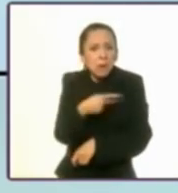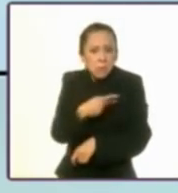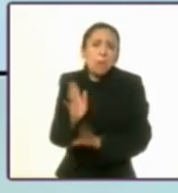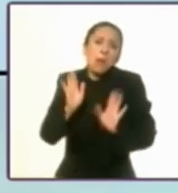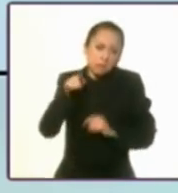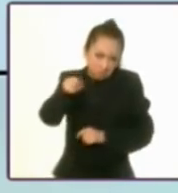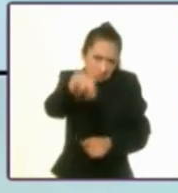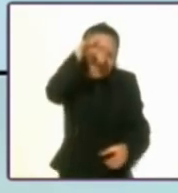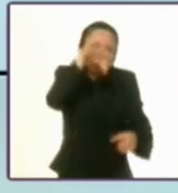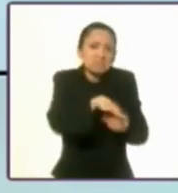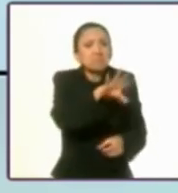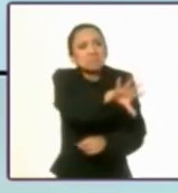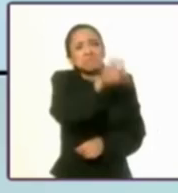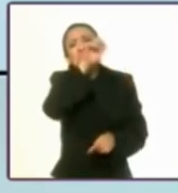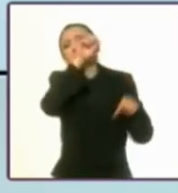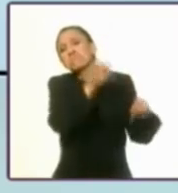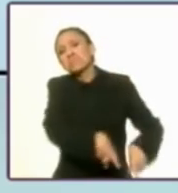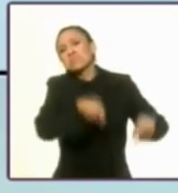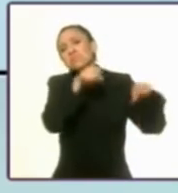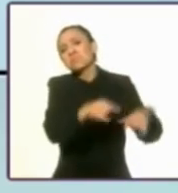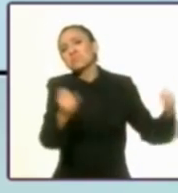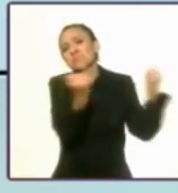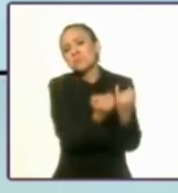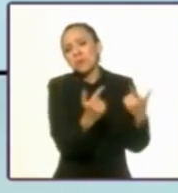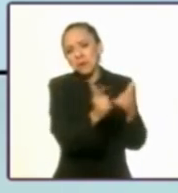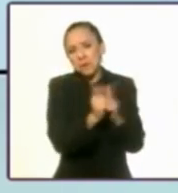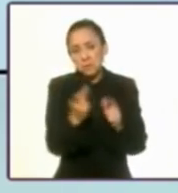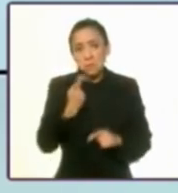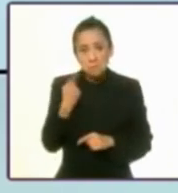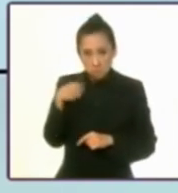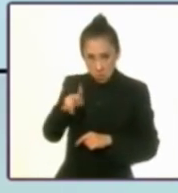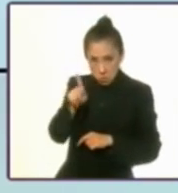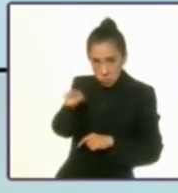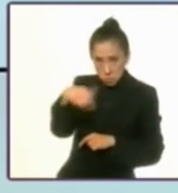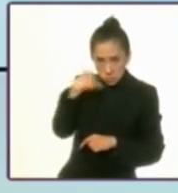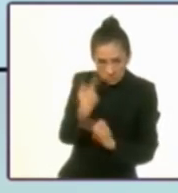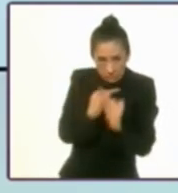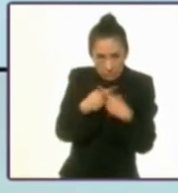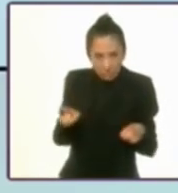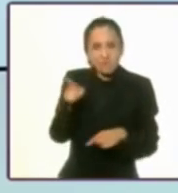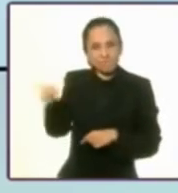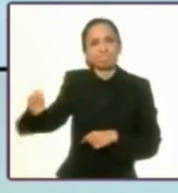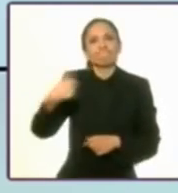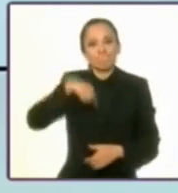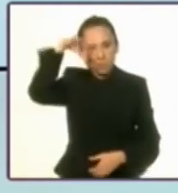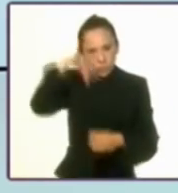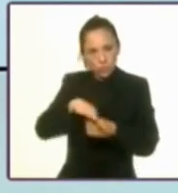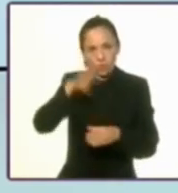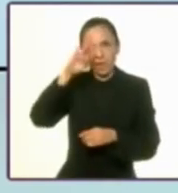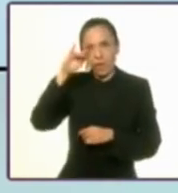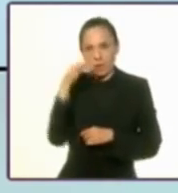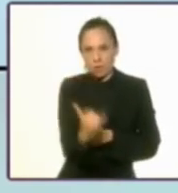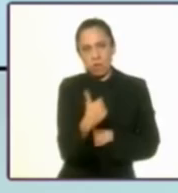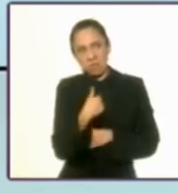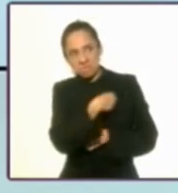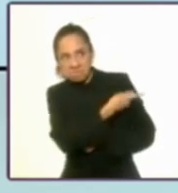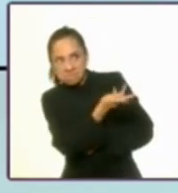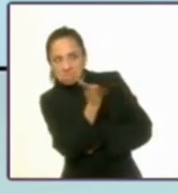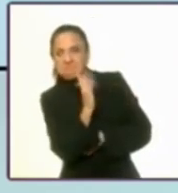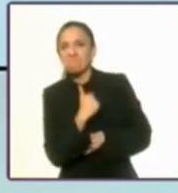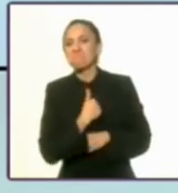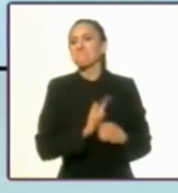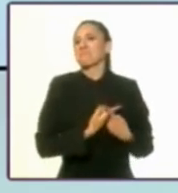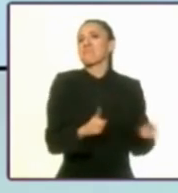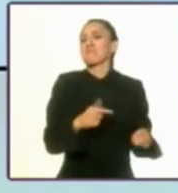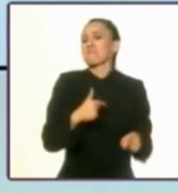pero si lo que quieres es darle un nuevo rumbo a la ciudad de mexico vota por mariana boy que a diferencia de mis contrincantes yo no tengo